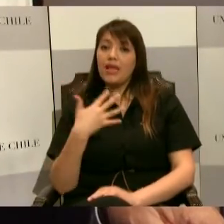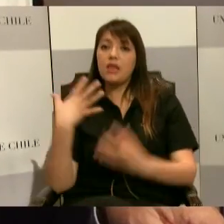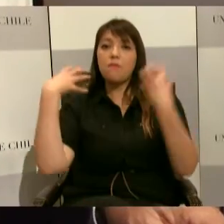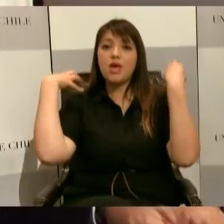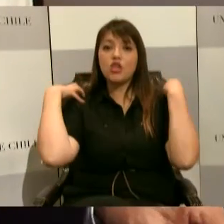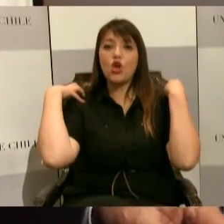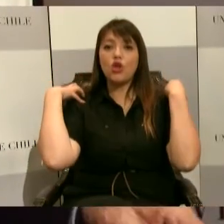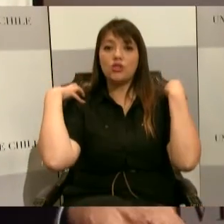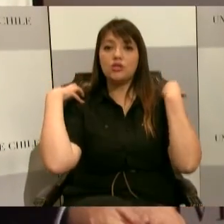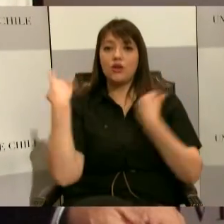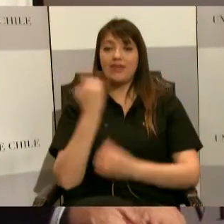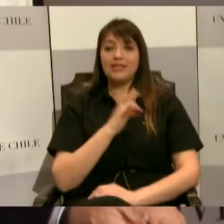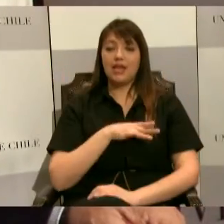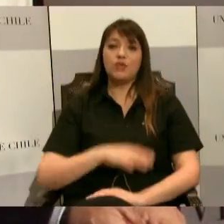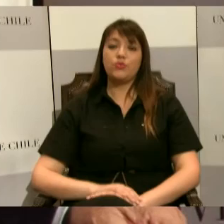institucional.